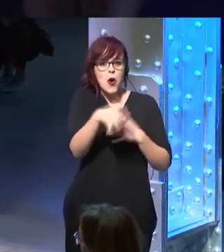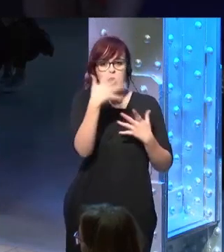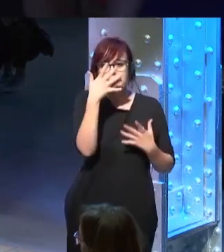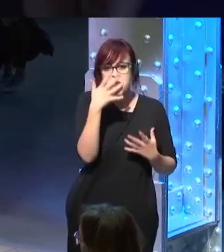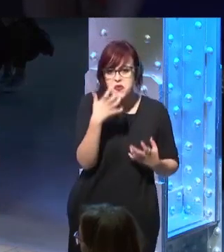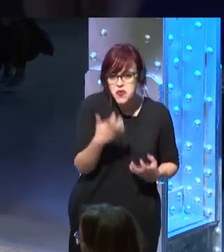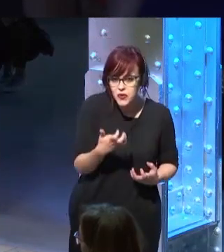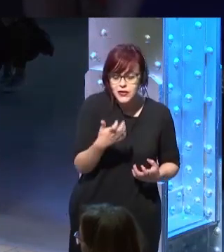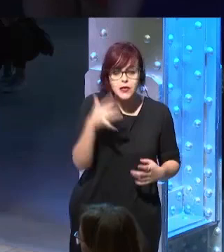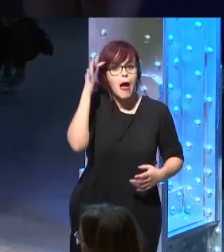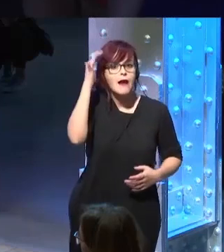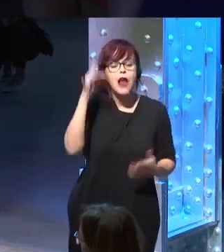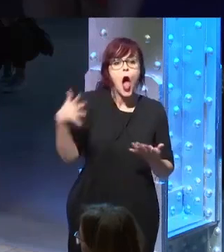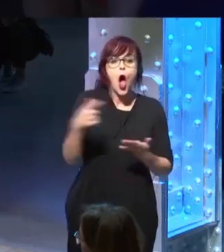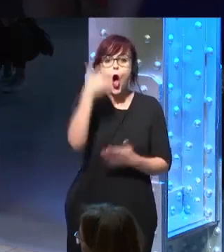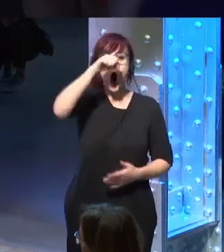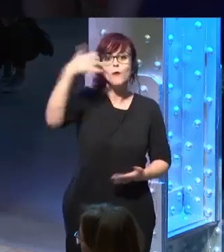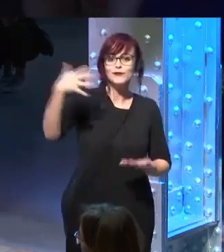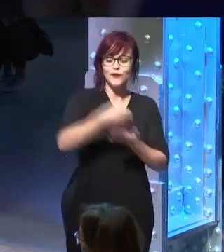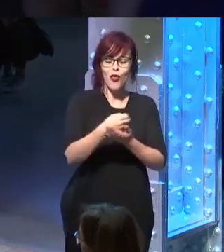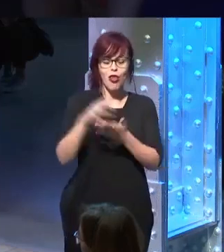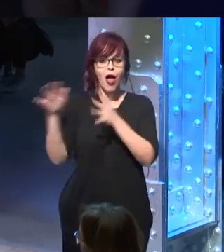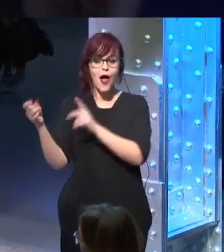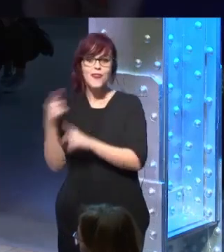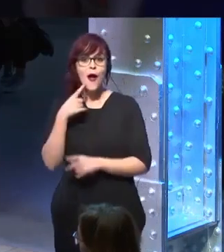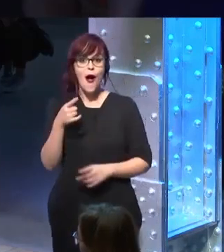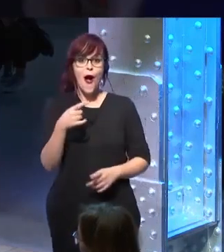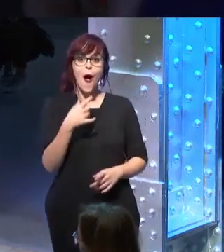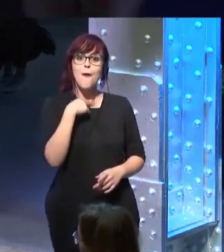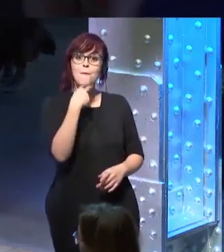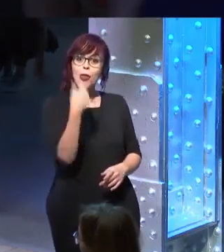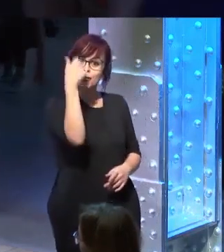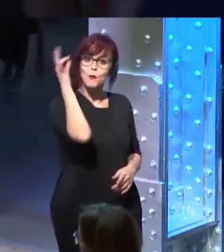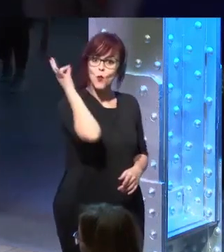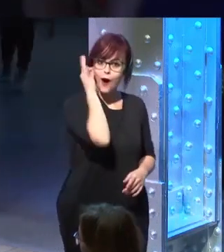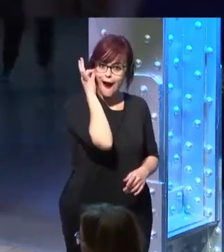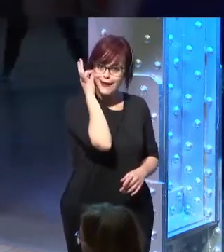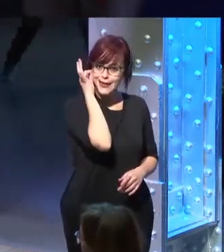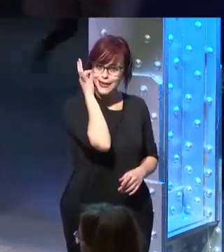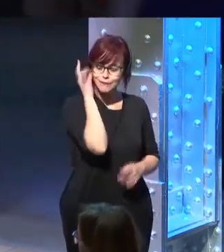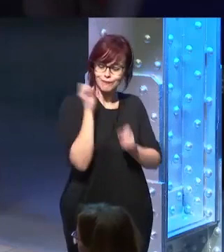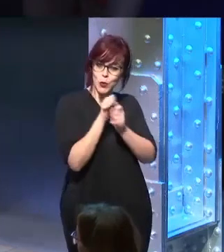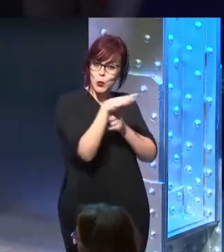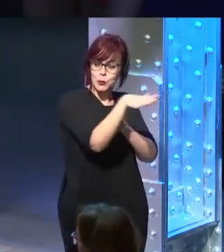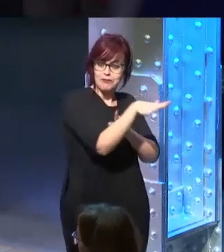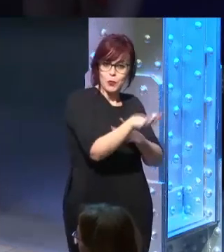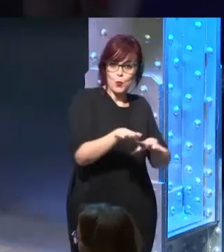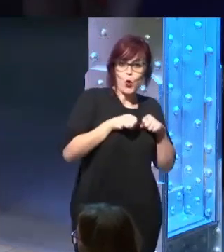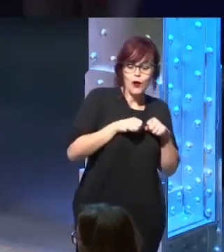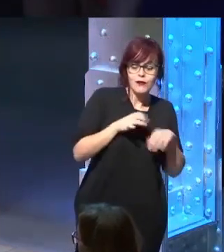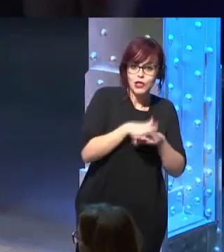hombres tuvieran de repente voz de mujer y que ningún hombre, ya fuera un niño o un adulto, pudiera decir